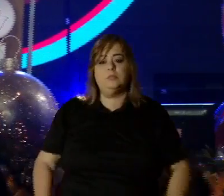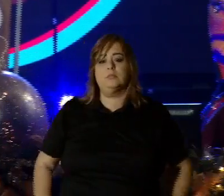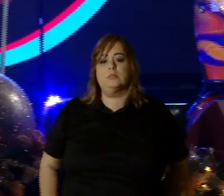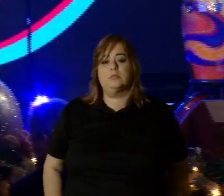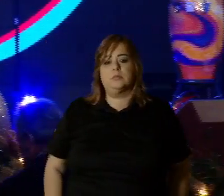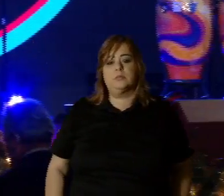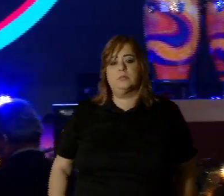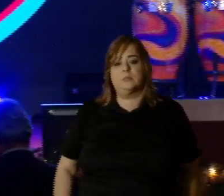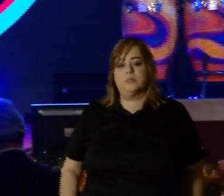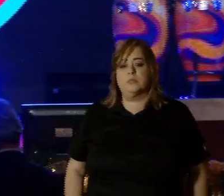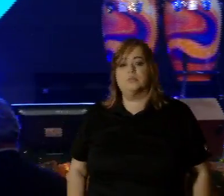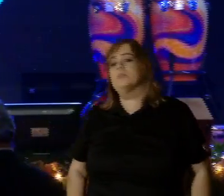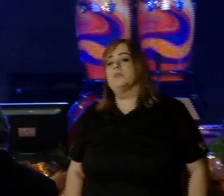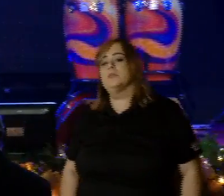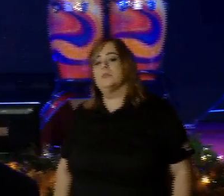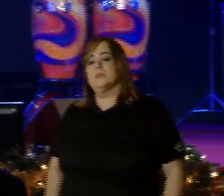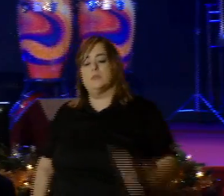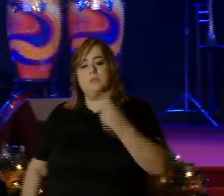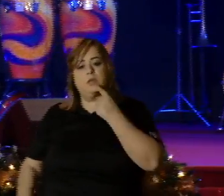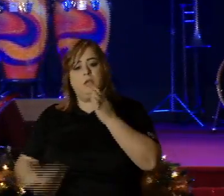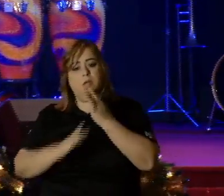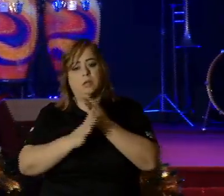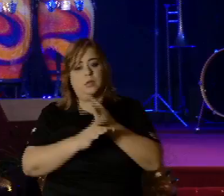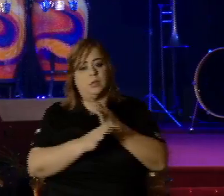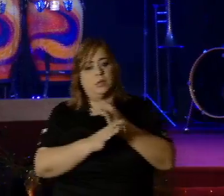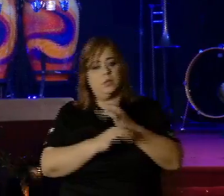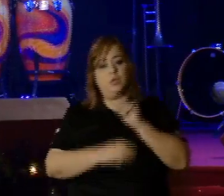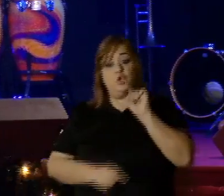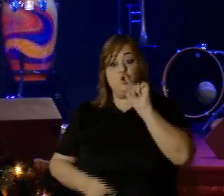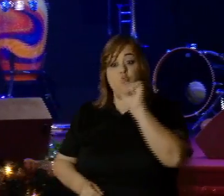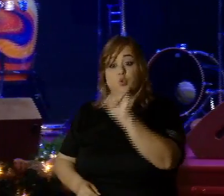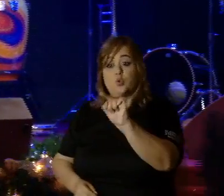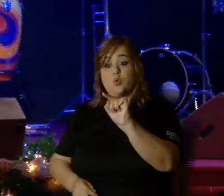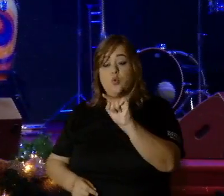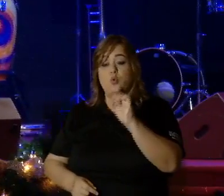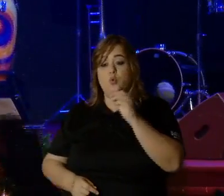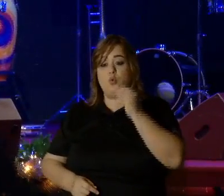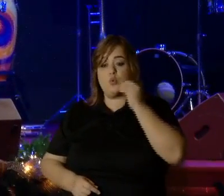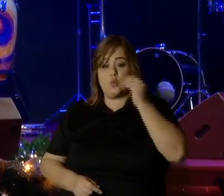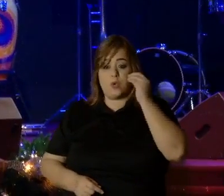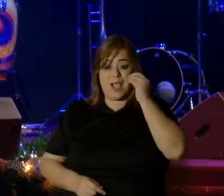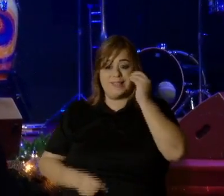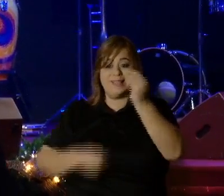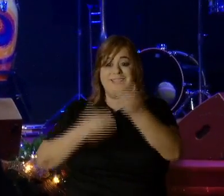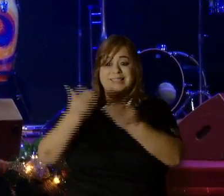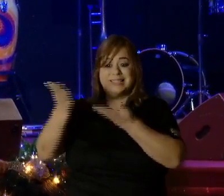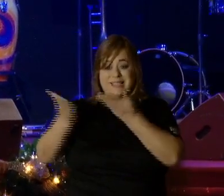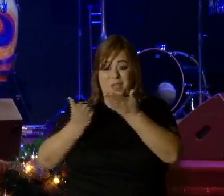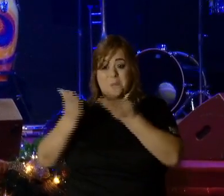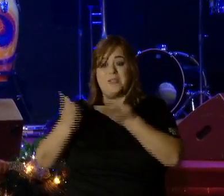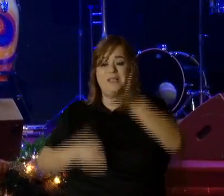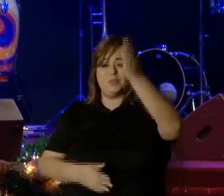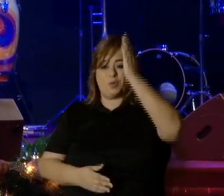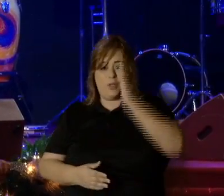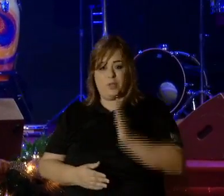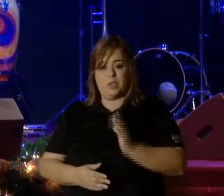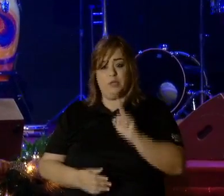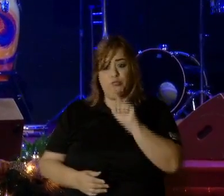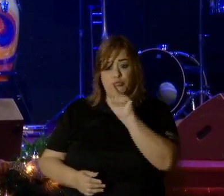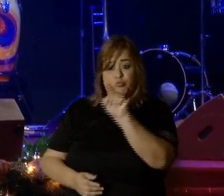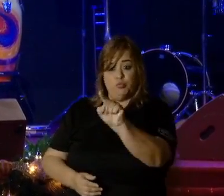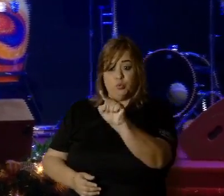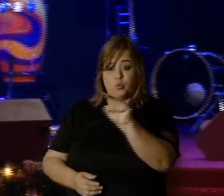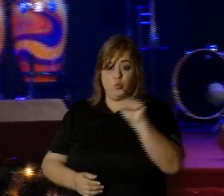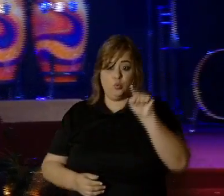¡Ey! ¡Cabasuita, baba, baba! Tú y tu casa servirán a Jehová. Tú y tu casa servirán a Jehová. Tú y tu